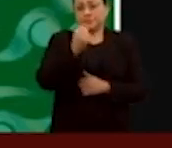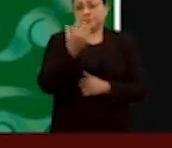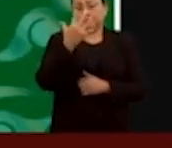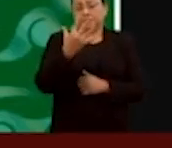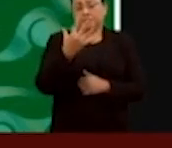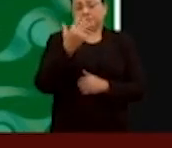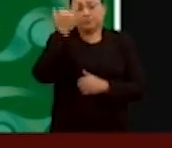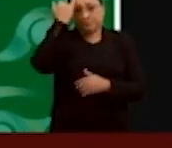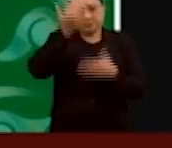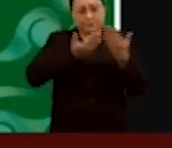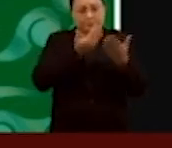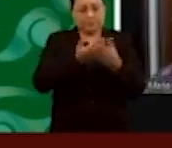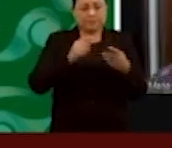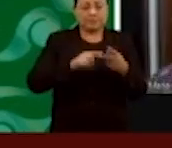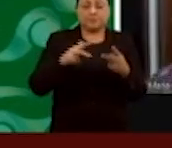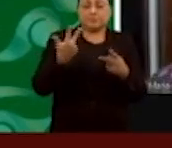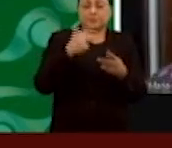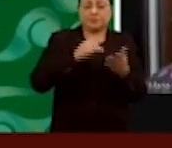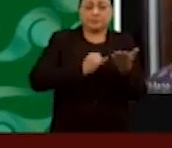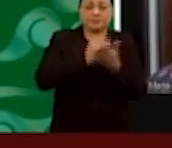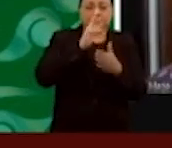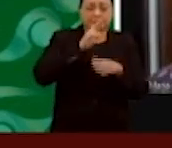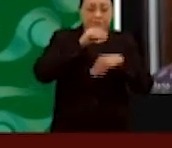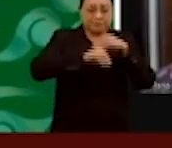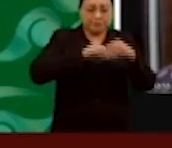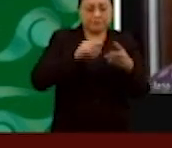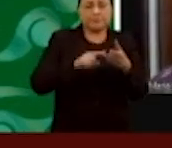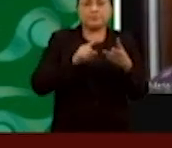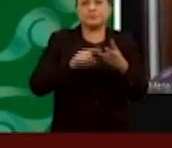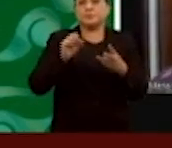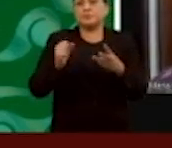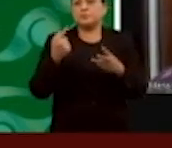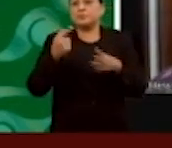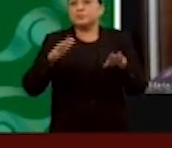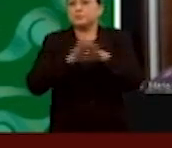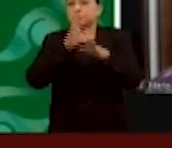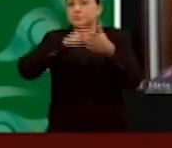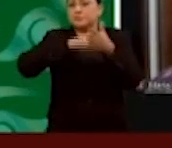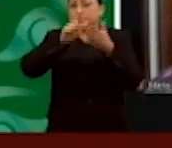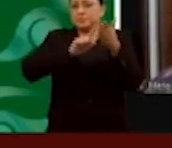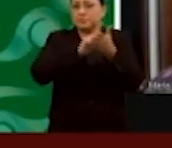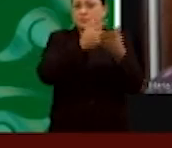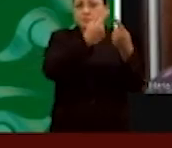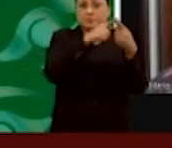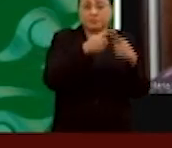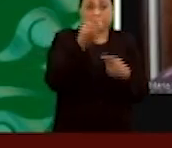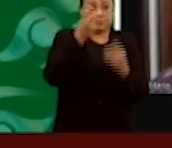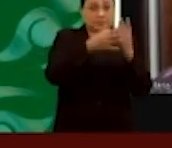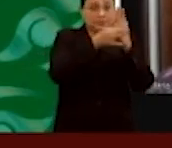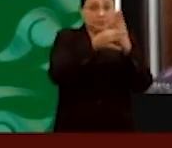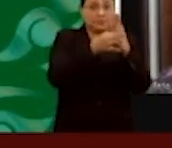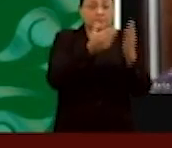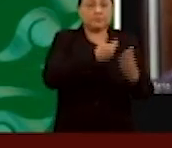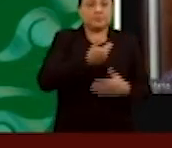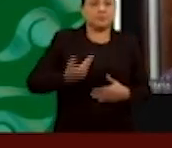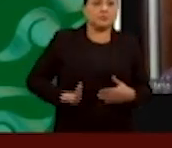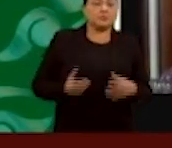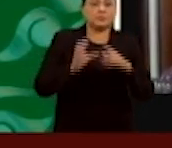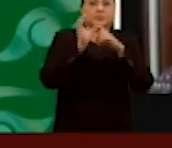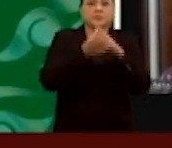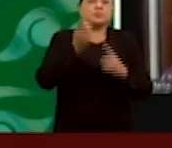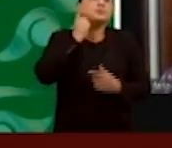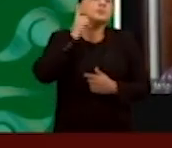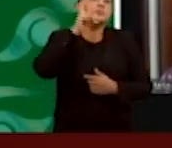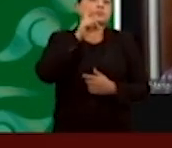minutas y aprobó 61 dictámenes de reforma a diversos ordenamientos así lo indicó la presidenta de esta legislativa la